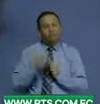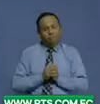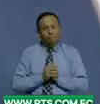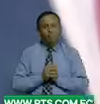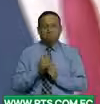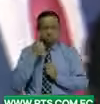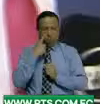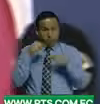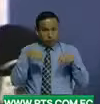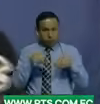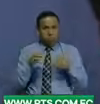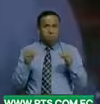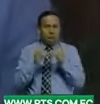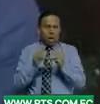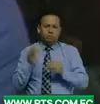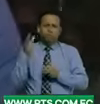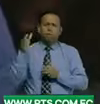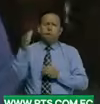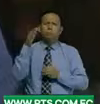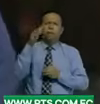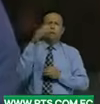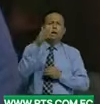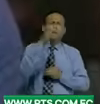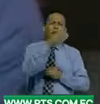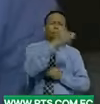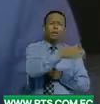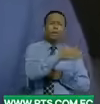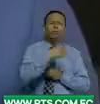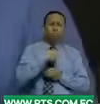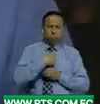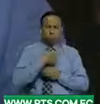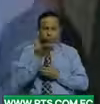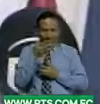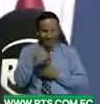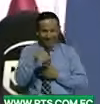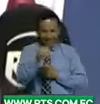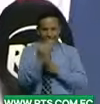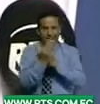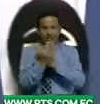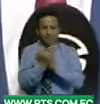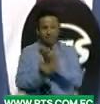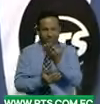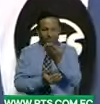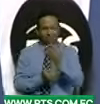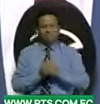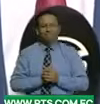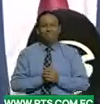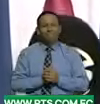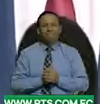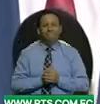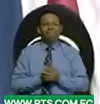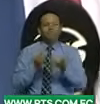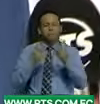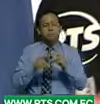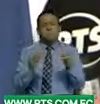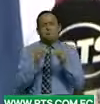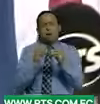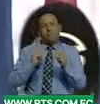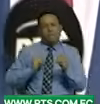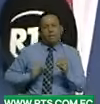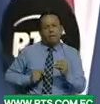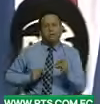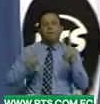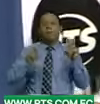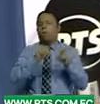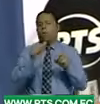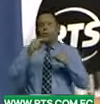otros recorridos, nosotros les damos el paso a Ana Libermeo, quien está en estudio y también nos tiene más detalles en